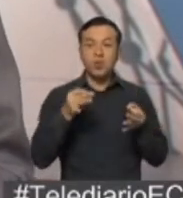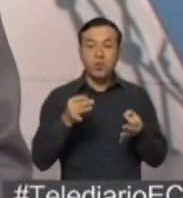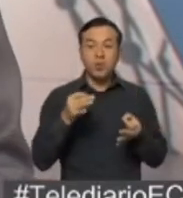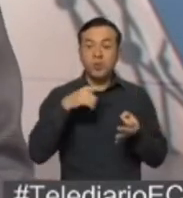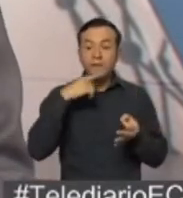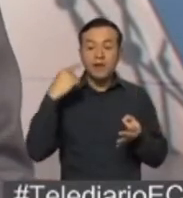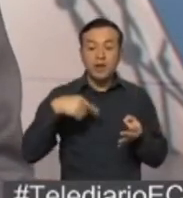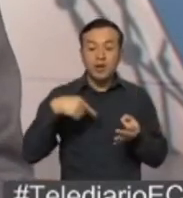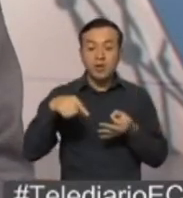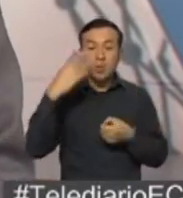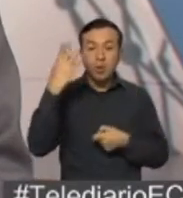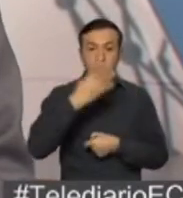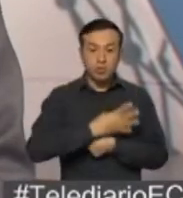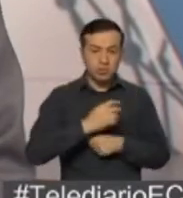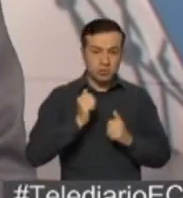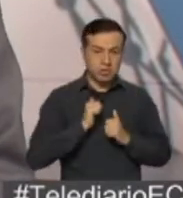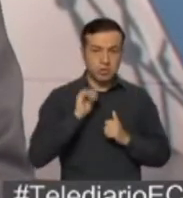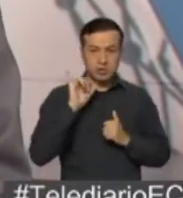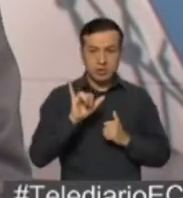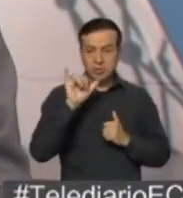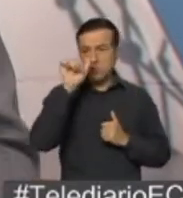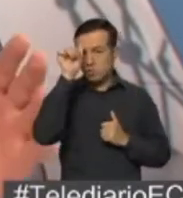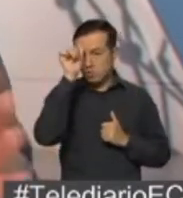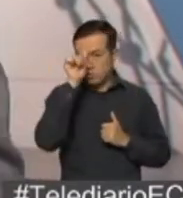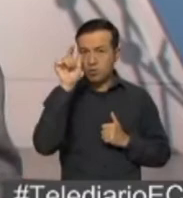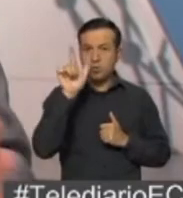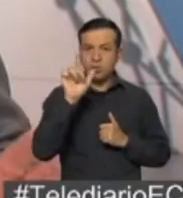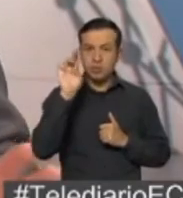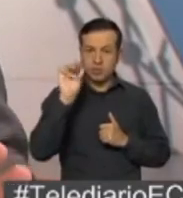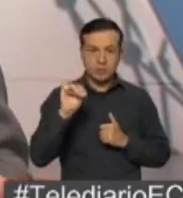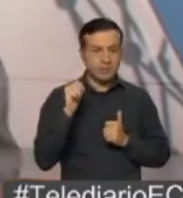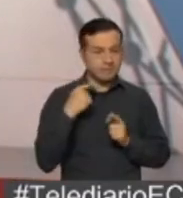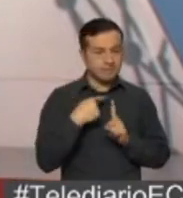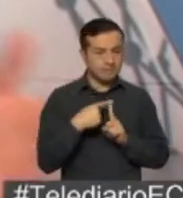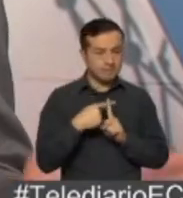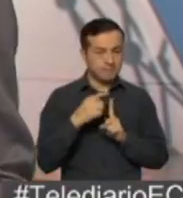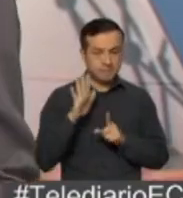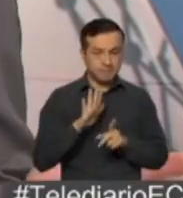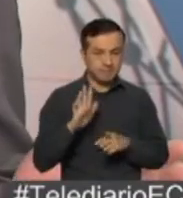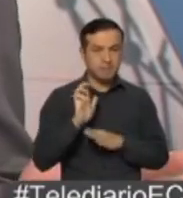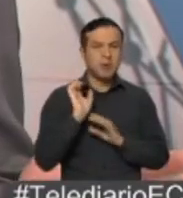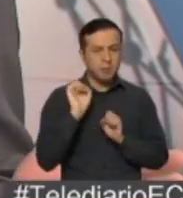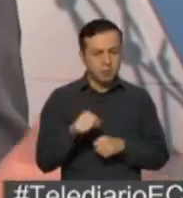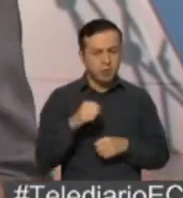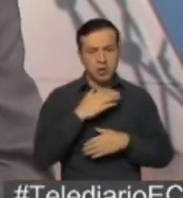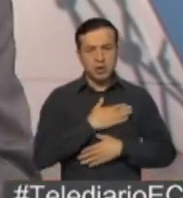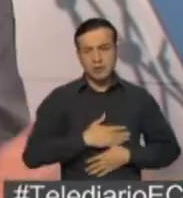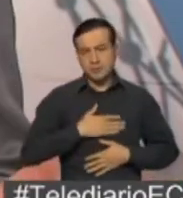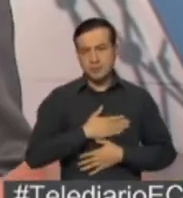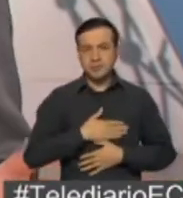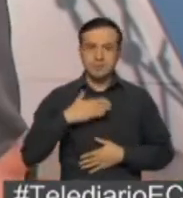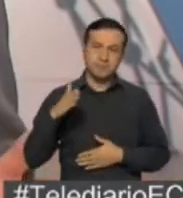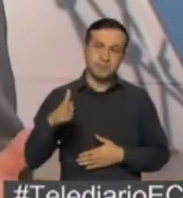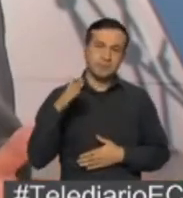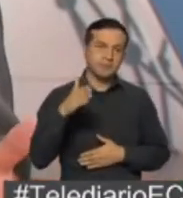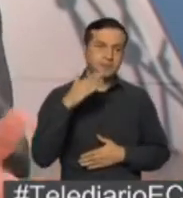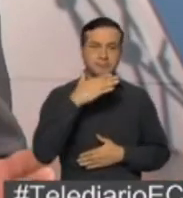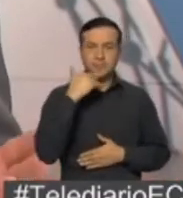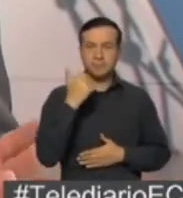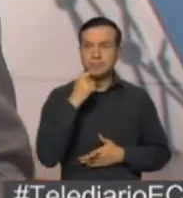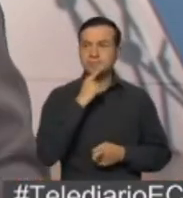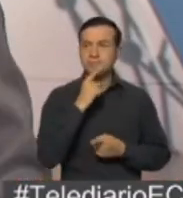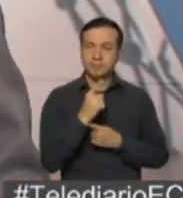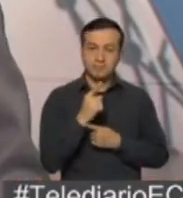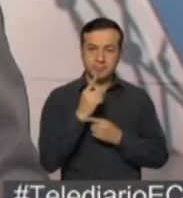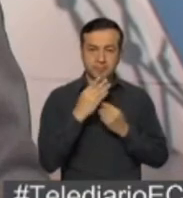carnaval, 4 días de descanso, sábado, domingo, lunes y martes, se cumpla de la mejor manera, que los ecuatorianos puedan disfrutar y podamos disfrutar de la mejor manera